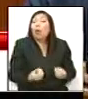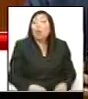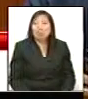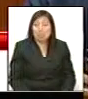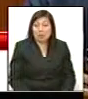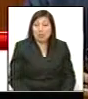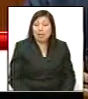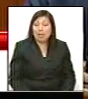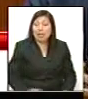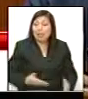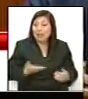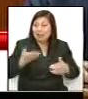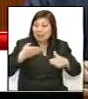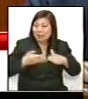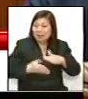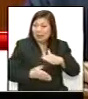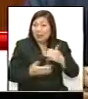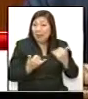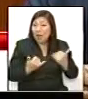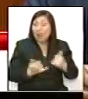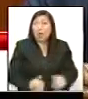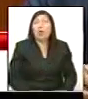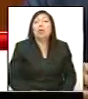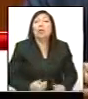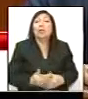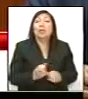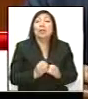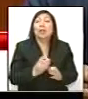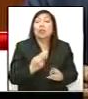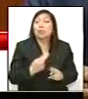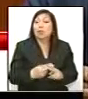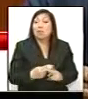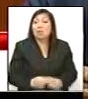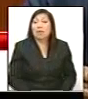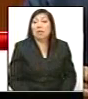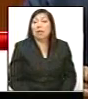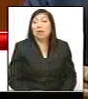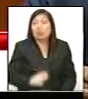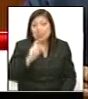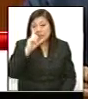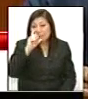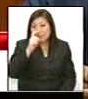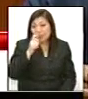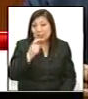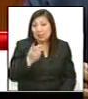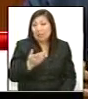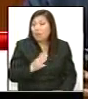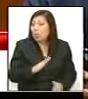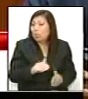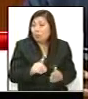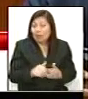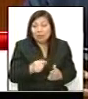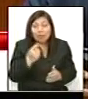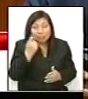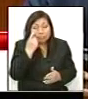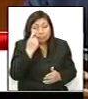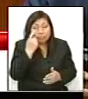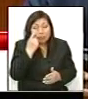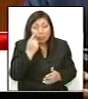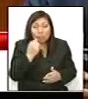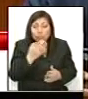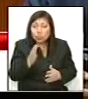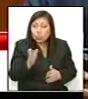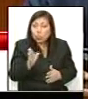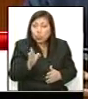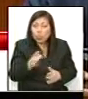llama, Paseo de la República, y que hoy en día se le quiere denominar Luis Bedoya Reyes. Todos conocemos su